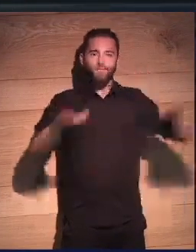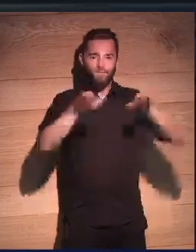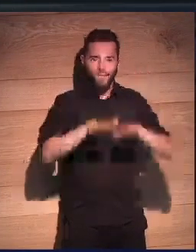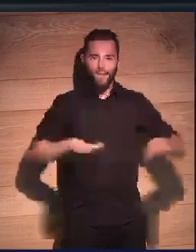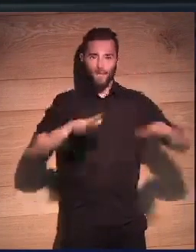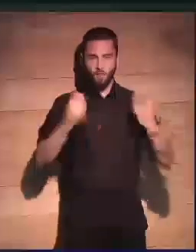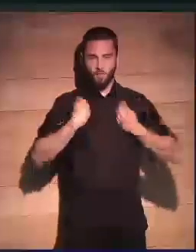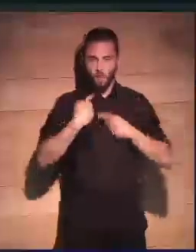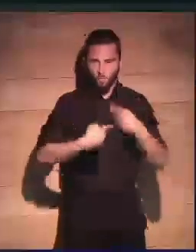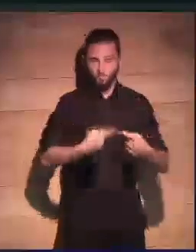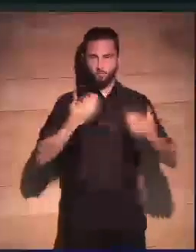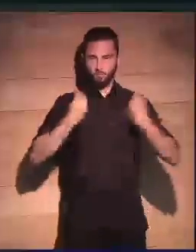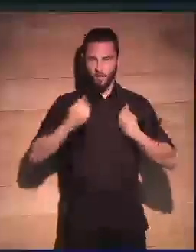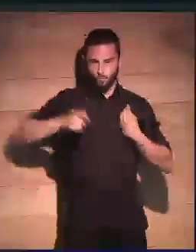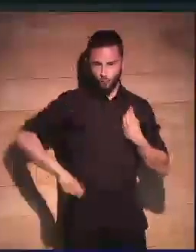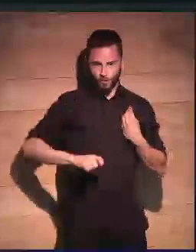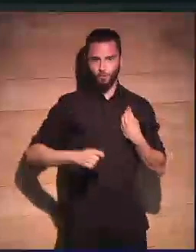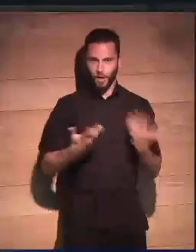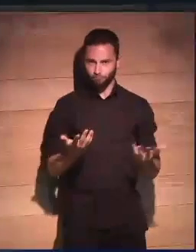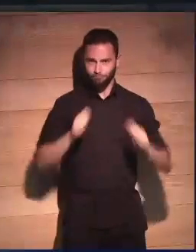en mi vida profesional.